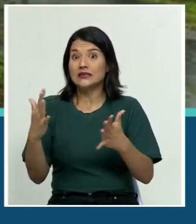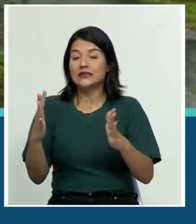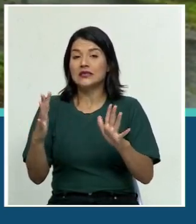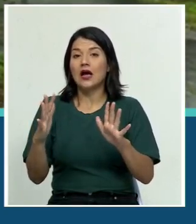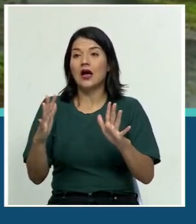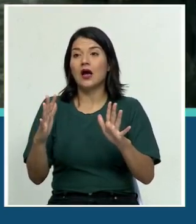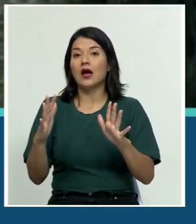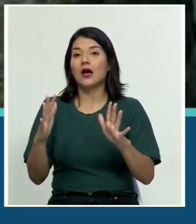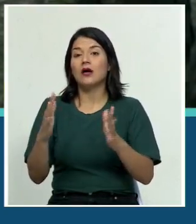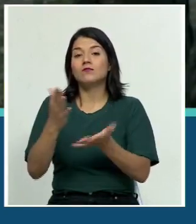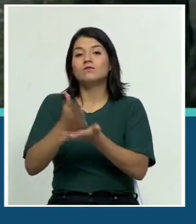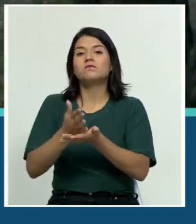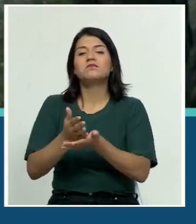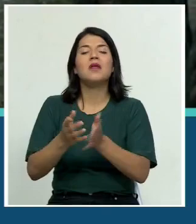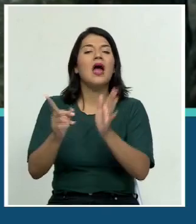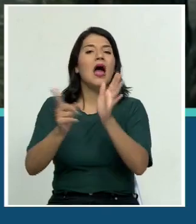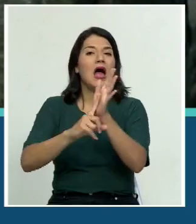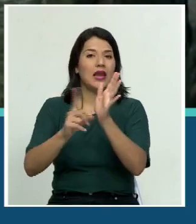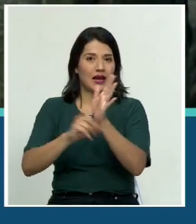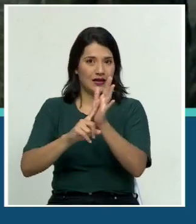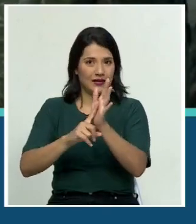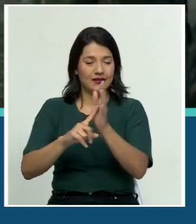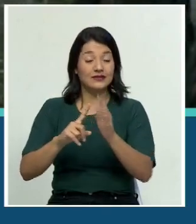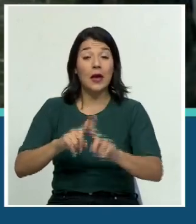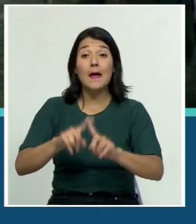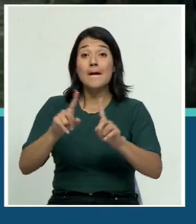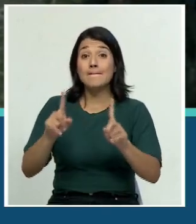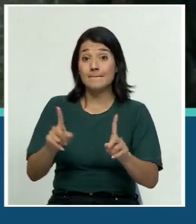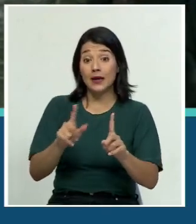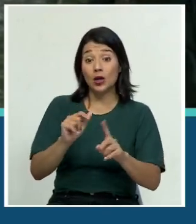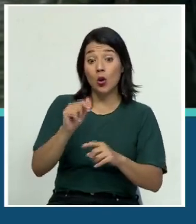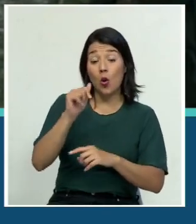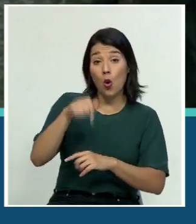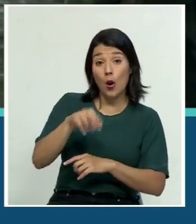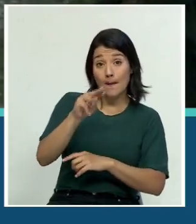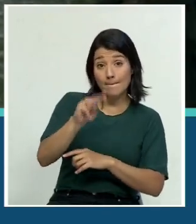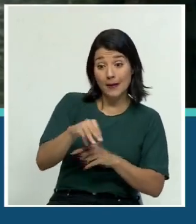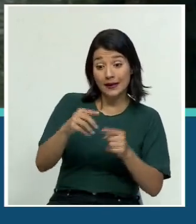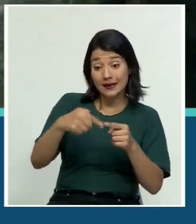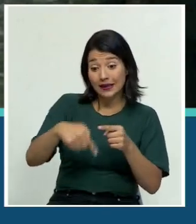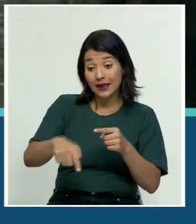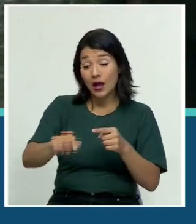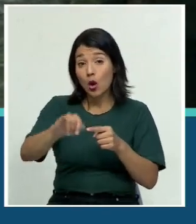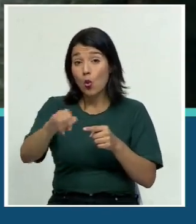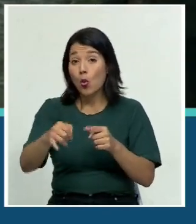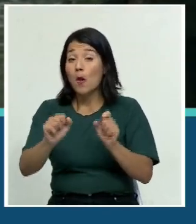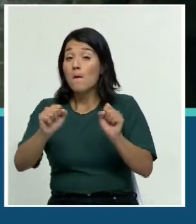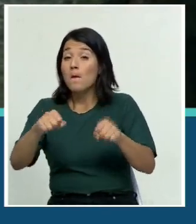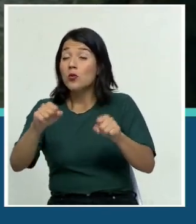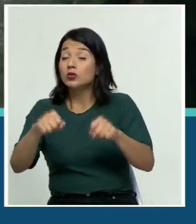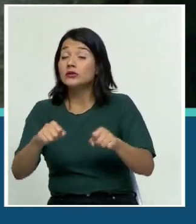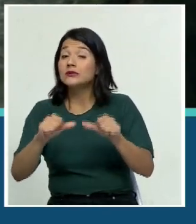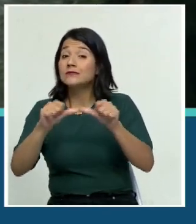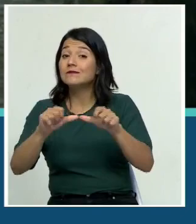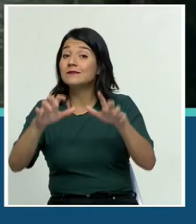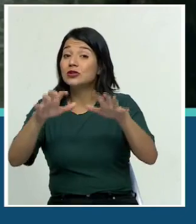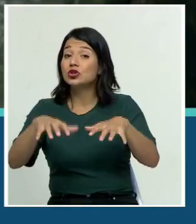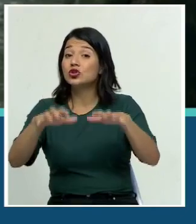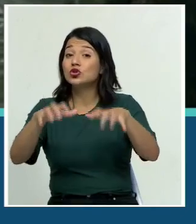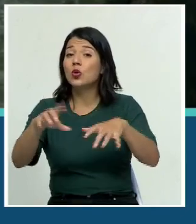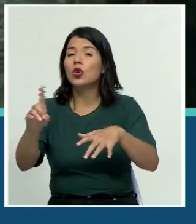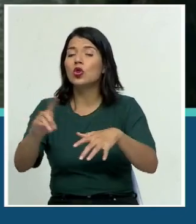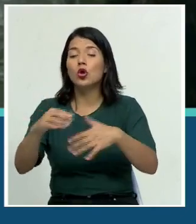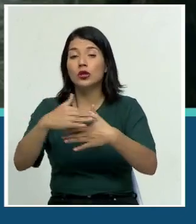había emitido en días anteriores. Sin embargo, entre este martes y jueves se mantienen altas posibilidades de lluvias en las costas